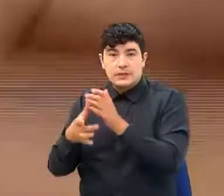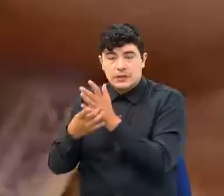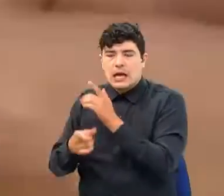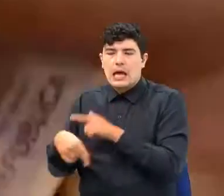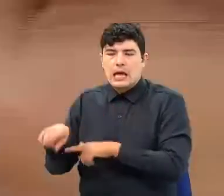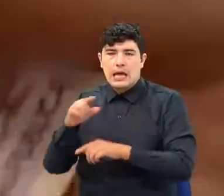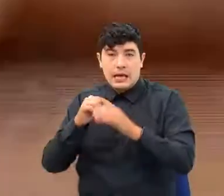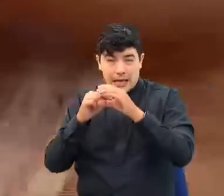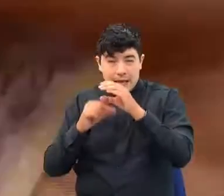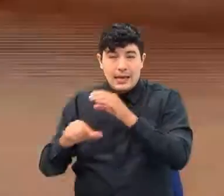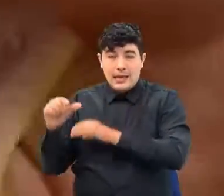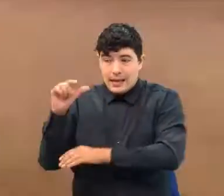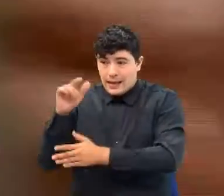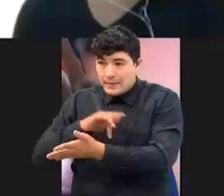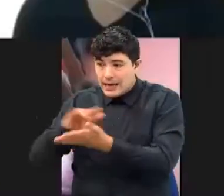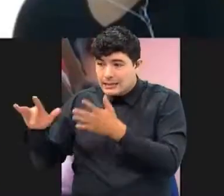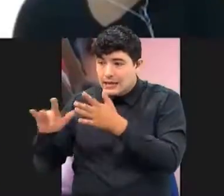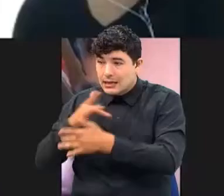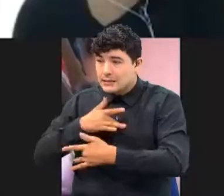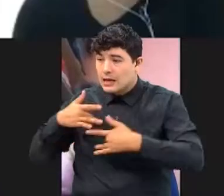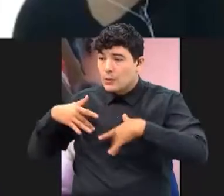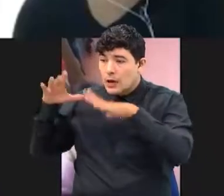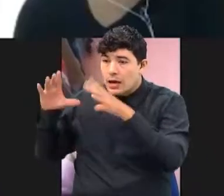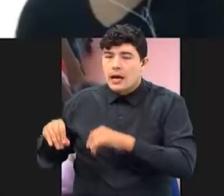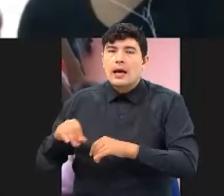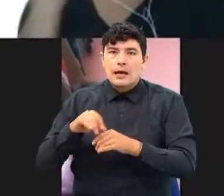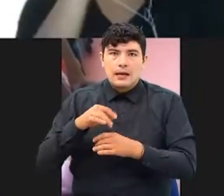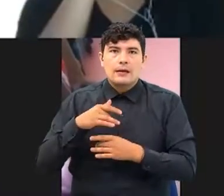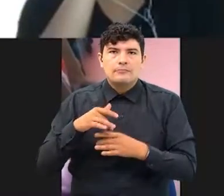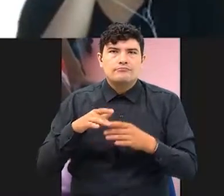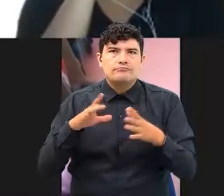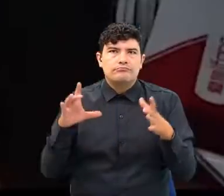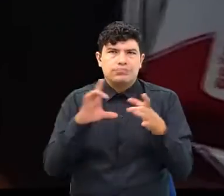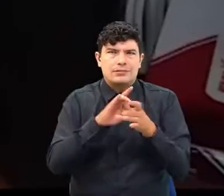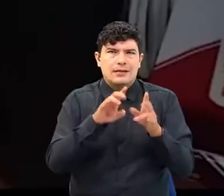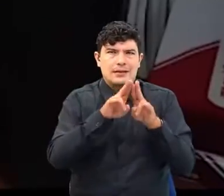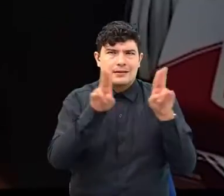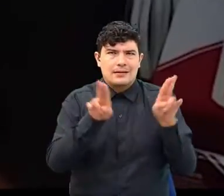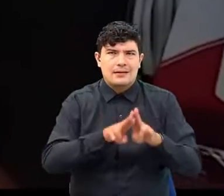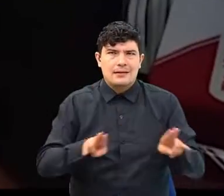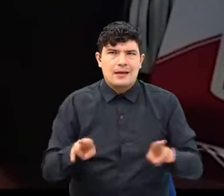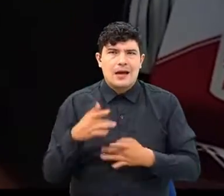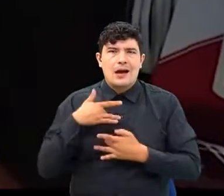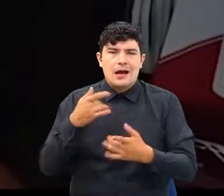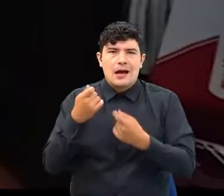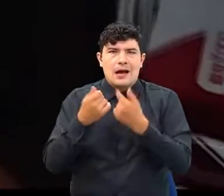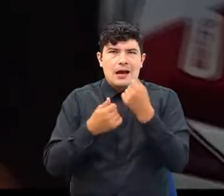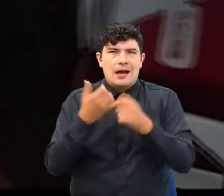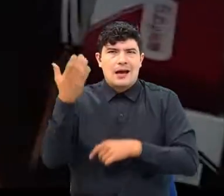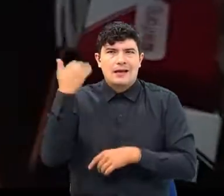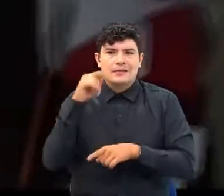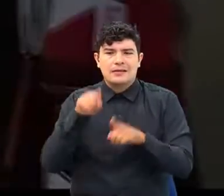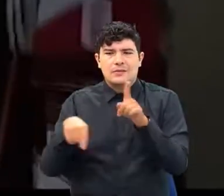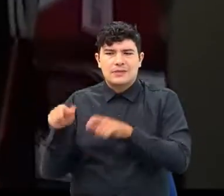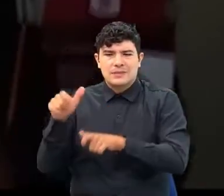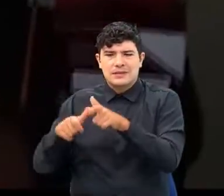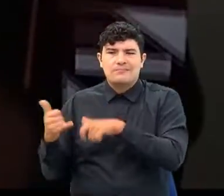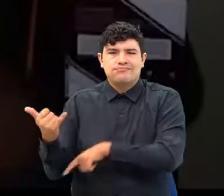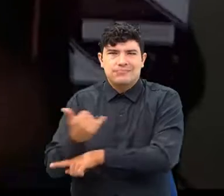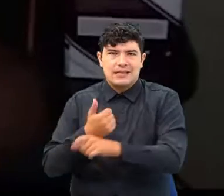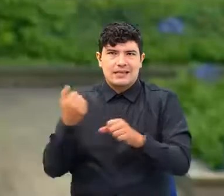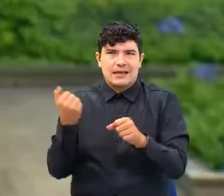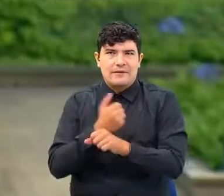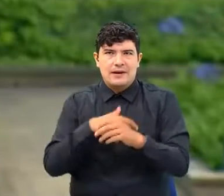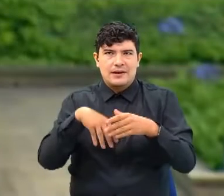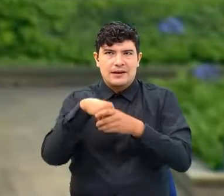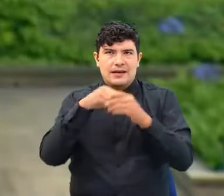desaparecerá tras el fin de la emergencia sanitaria en el país será el subsidio de conectividad digital un auxilio económico que se otorgaba a los empleados que trabajaban